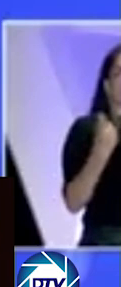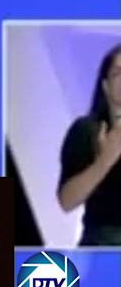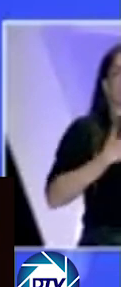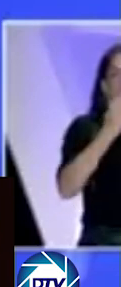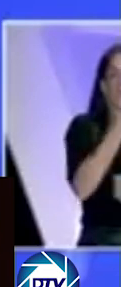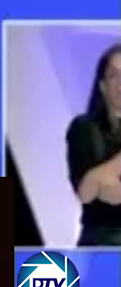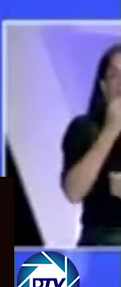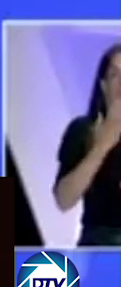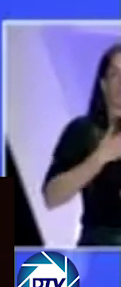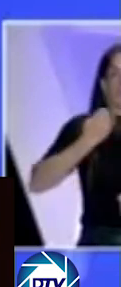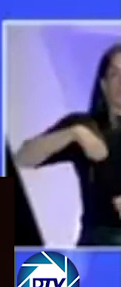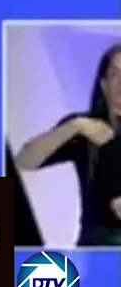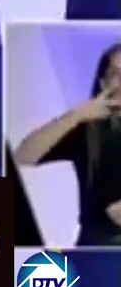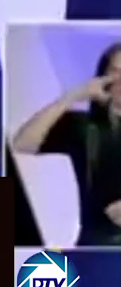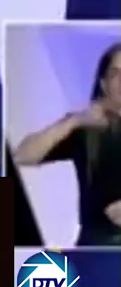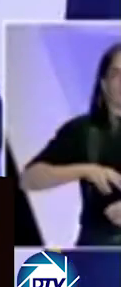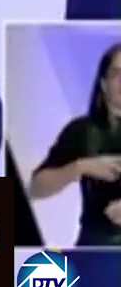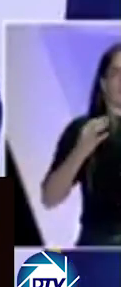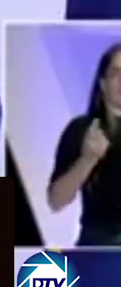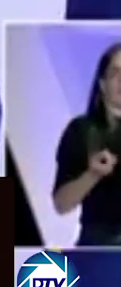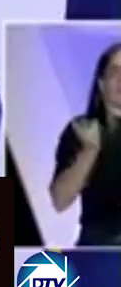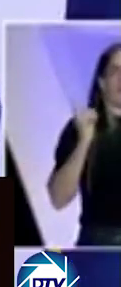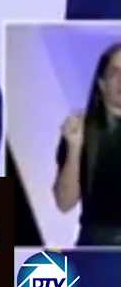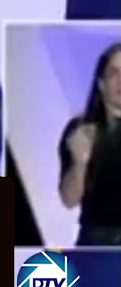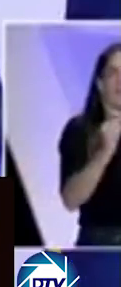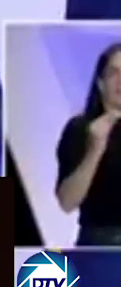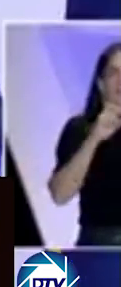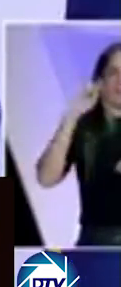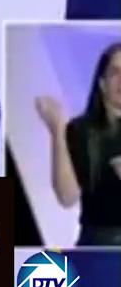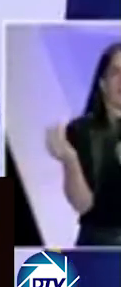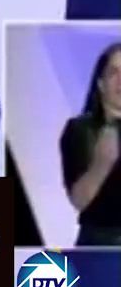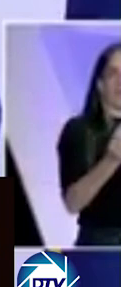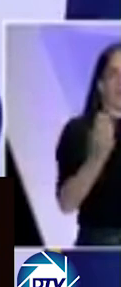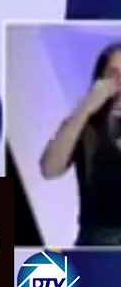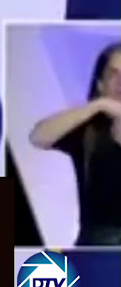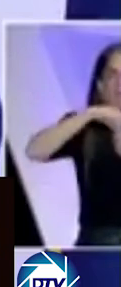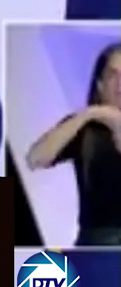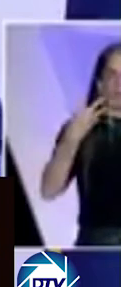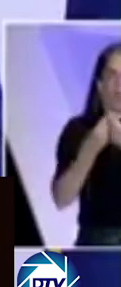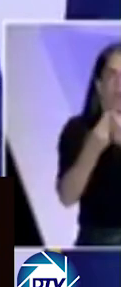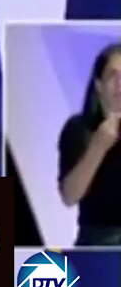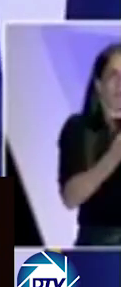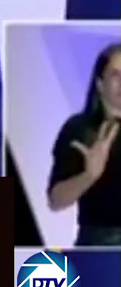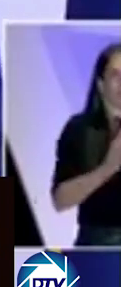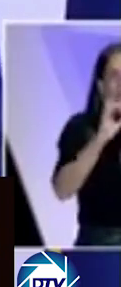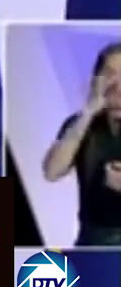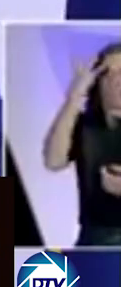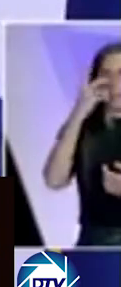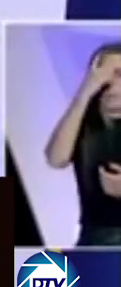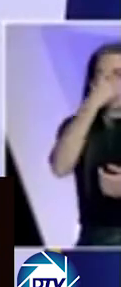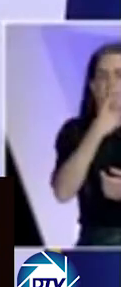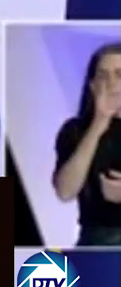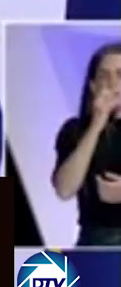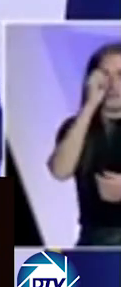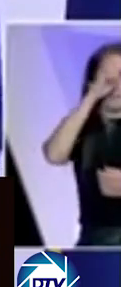millones nos estamos hablando la mayor subida fiscal de la historia de este país hasta el momento en el último año pedro sánchez